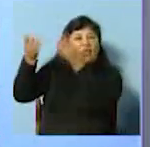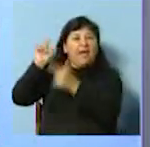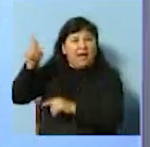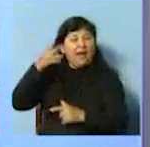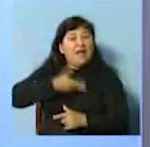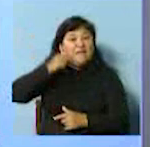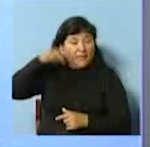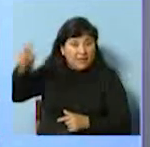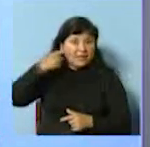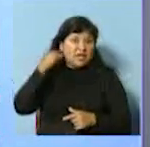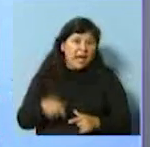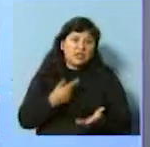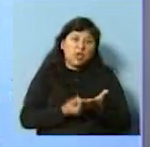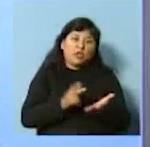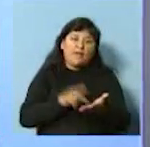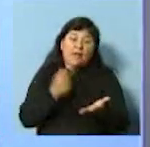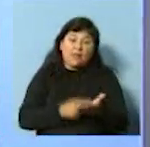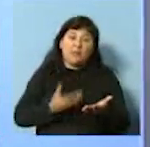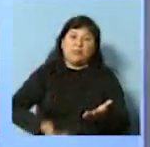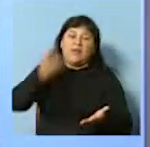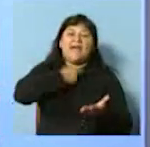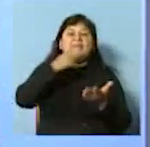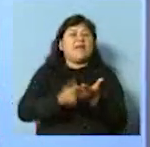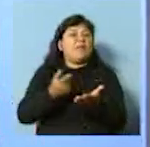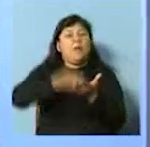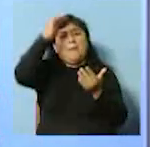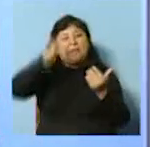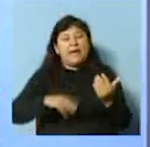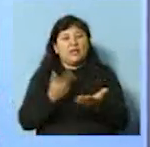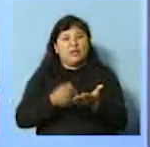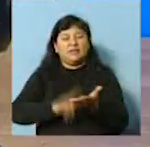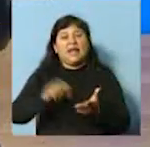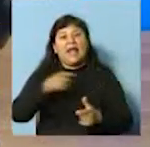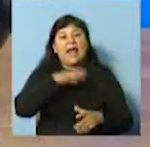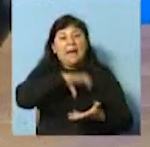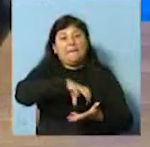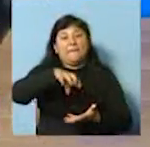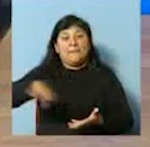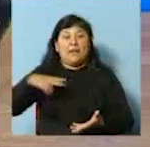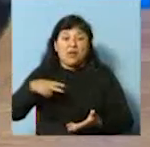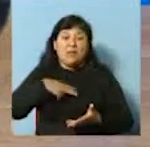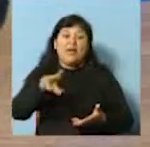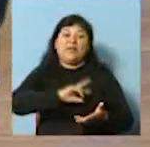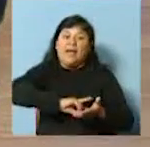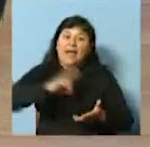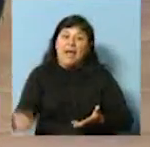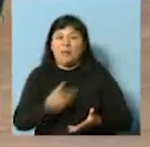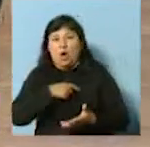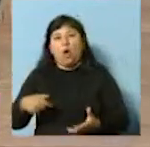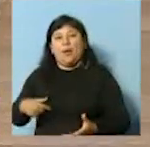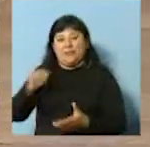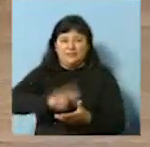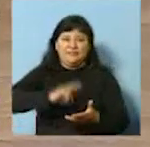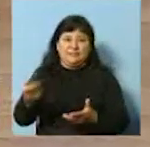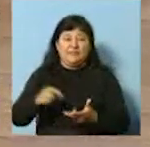tarifas al 2017 y estatizando las empresas privatizadas y vamos pensar que en este marco que en este marco de lo que plantean en